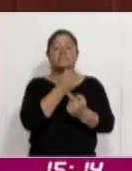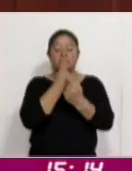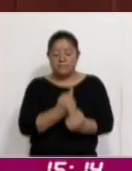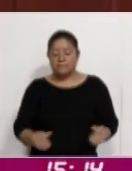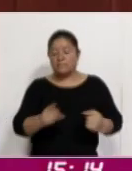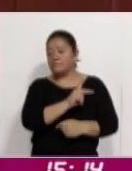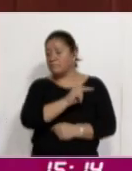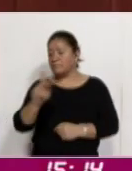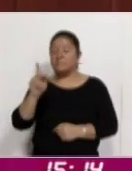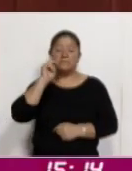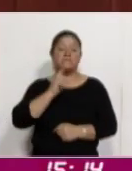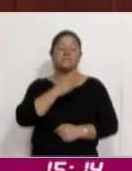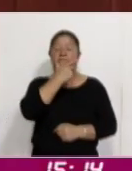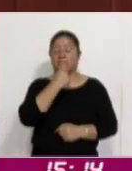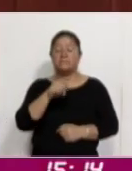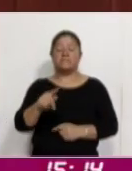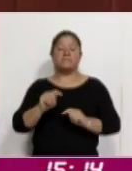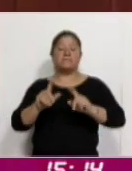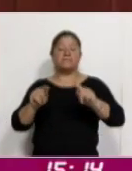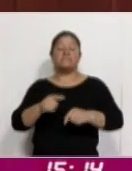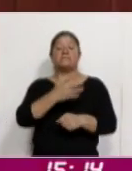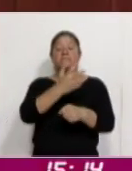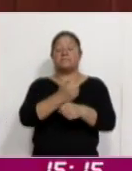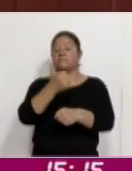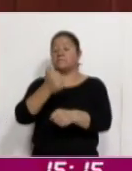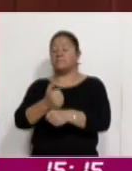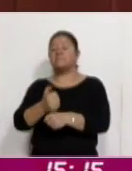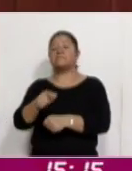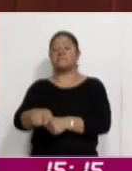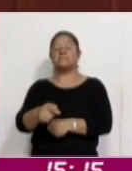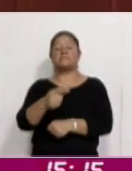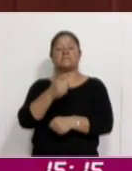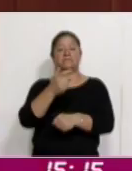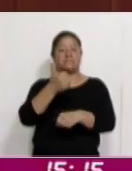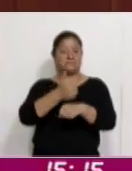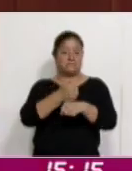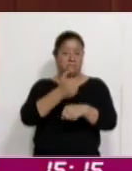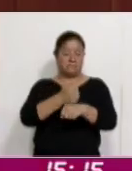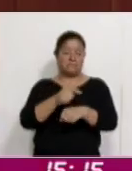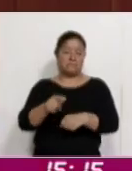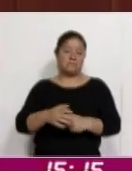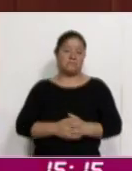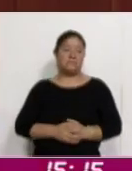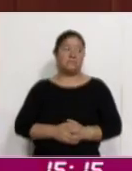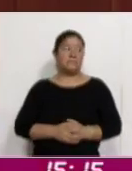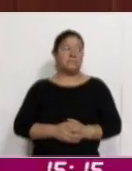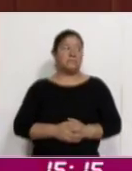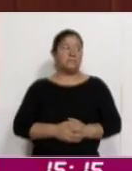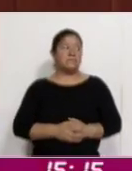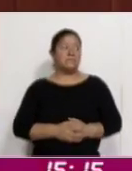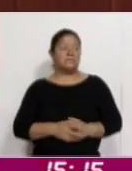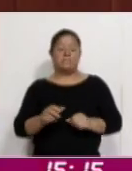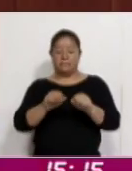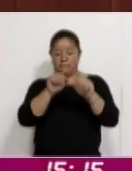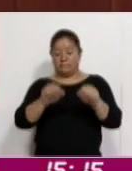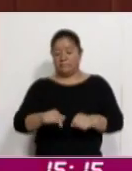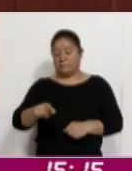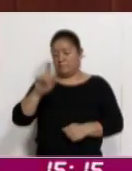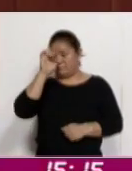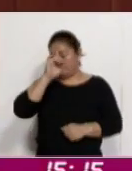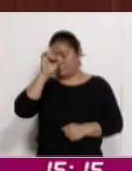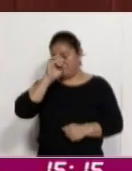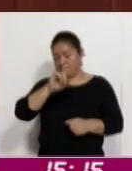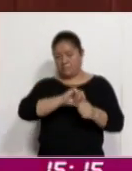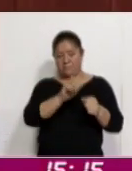niños tlaxcaltecas que cursen el quinto o sexto grado de educación primaria o su equivalente bajo el sistema de Consejo Nacional de Fomento